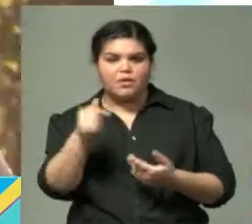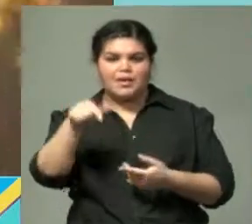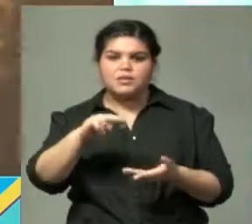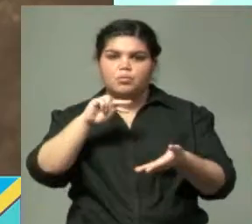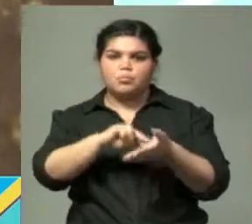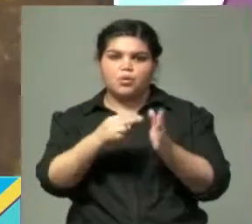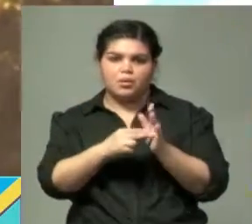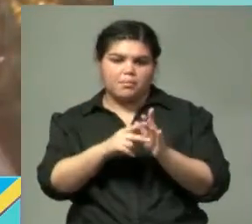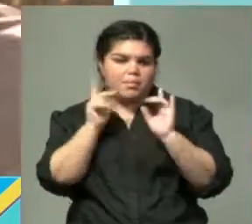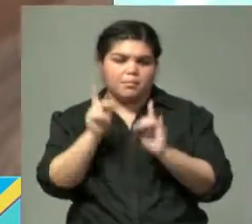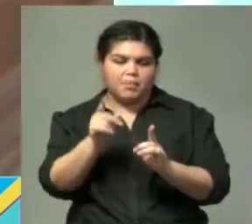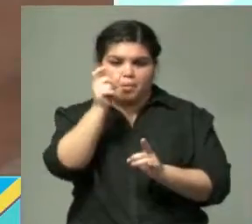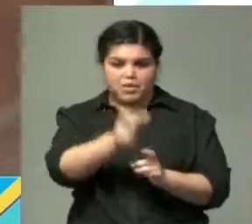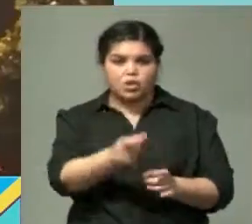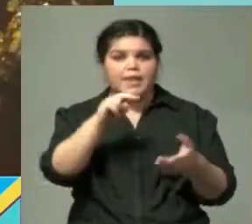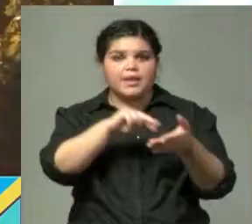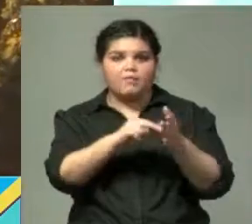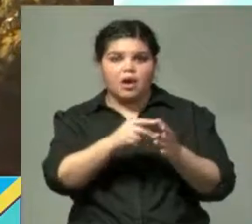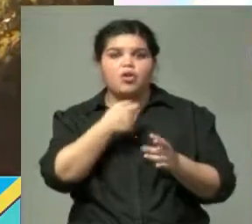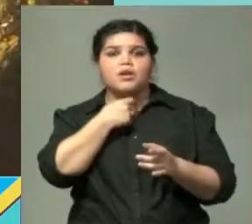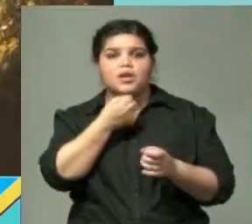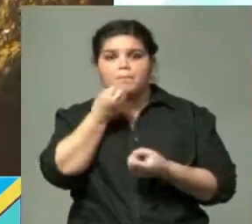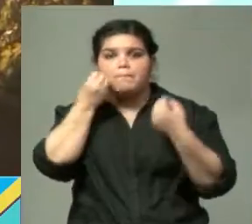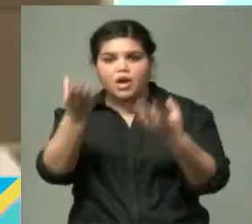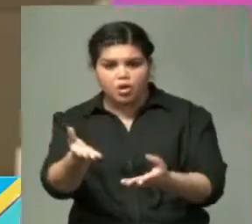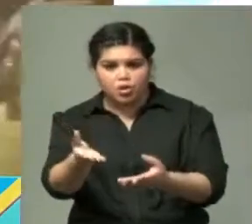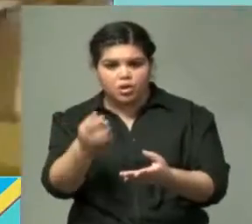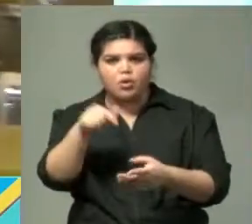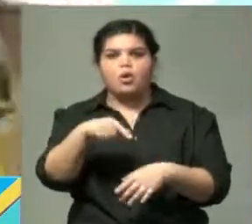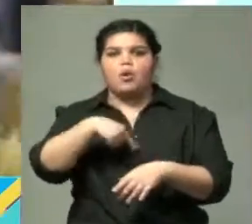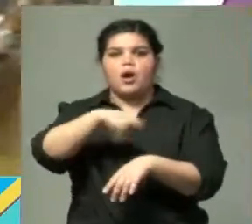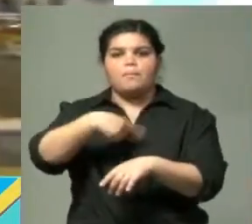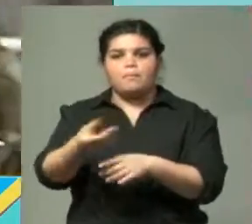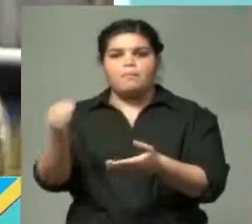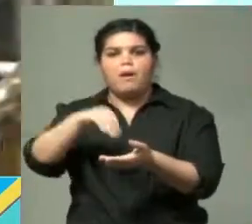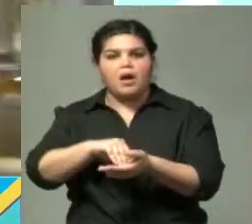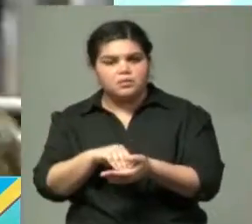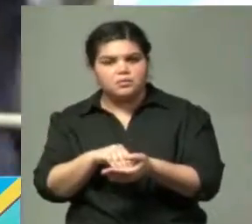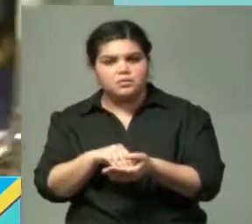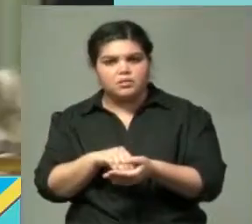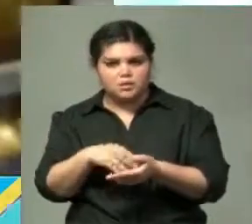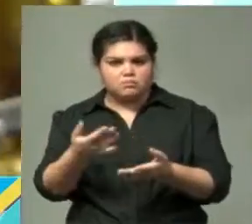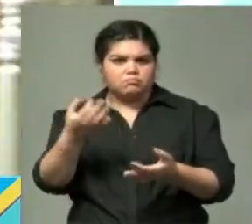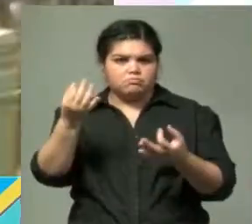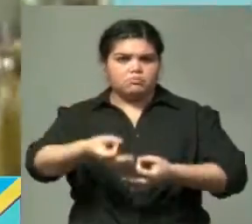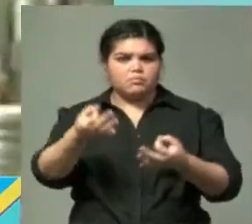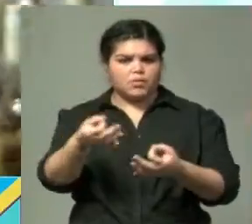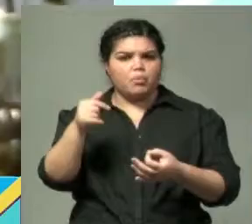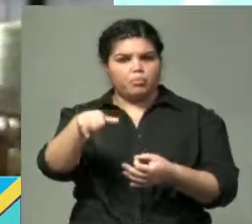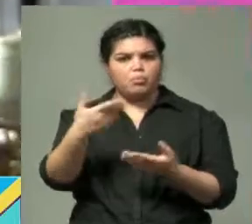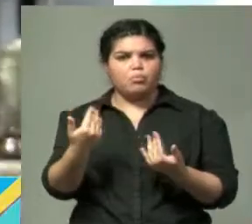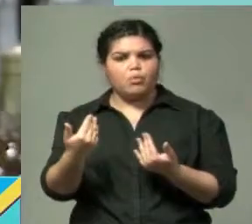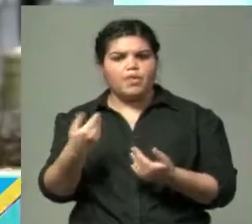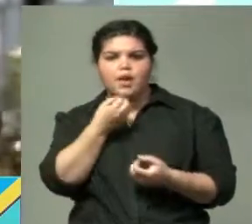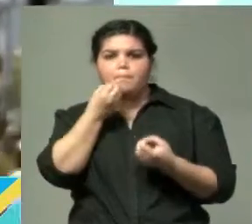tener tanto aquel que tiene su trabajo y quiere tener uno mejor, o el que quiere cumplir más horas. Está bien, vos podés pedir o querés tener